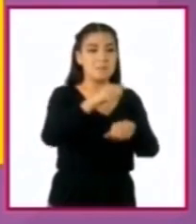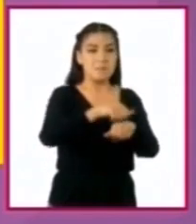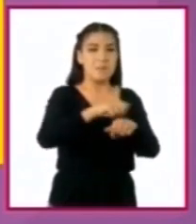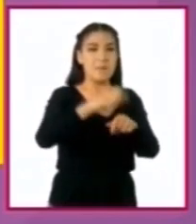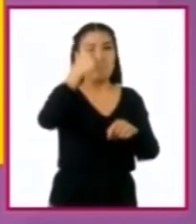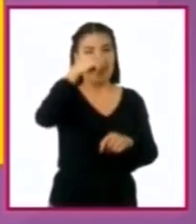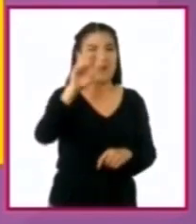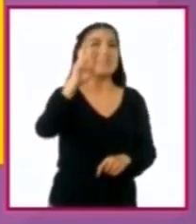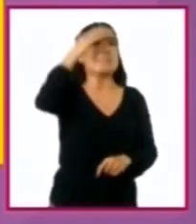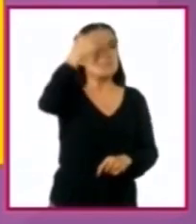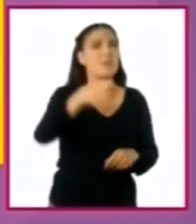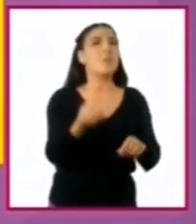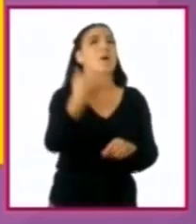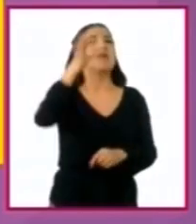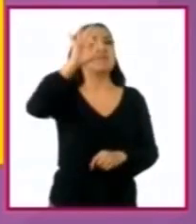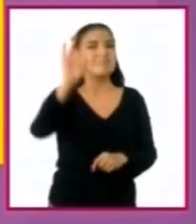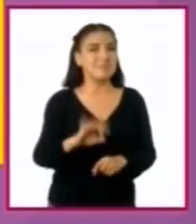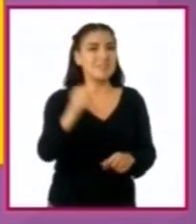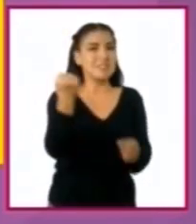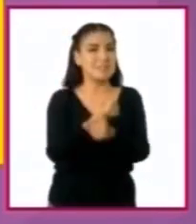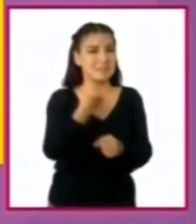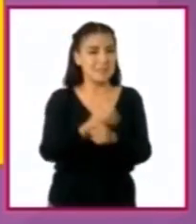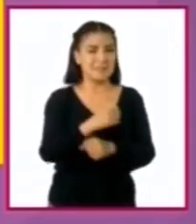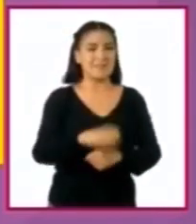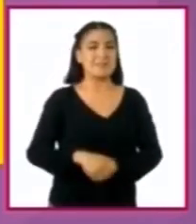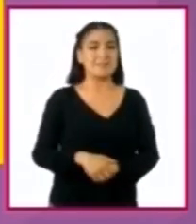el descuento que se aplicará al producto.